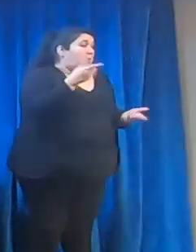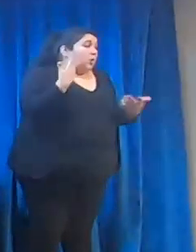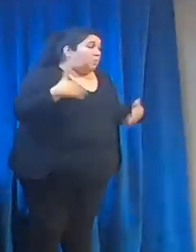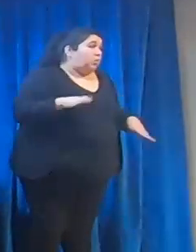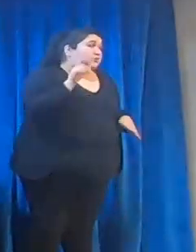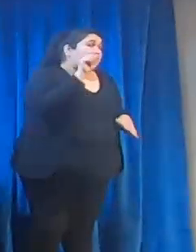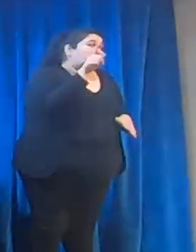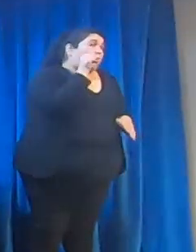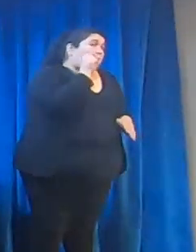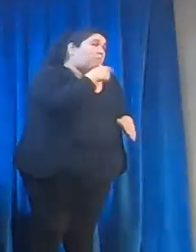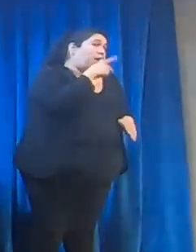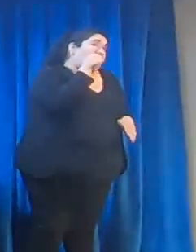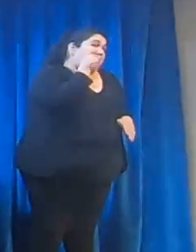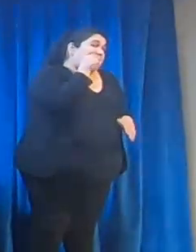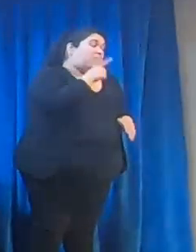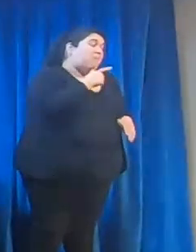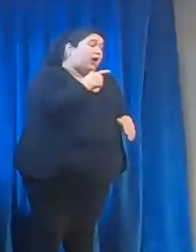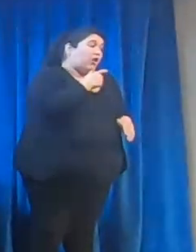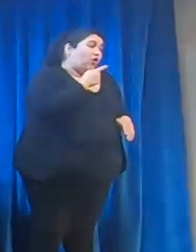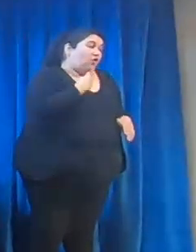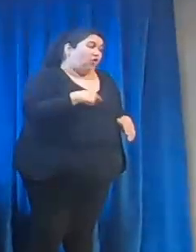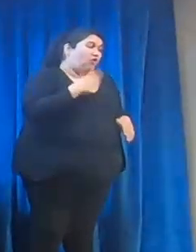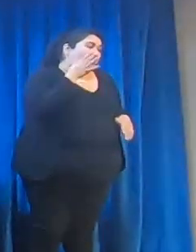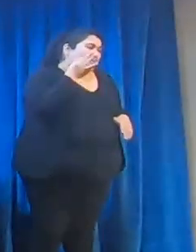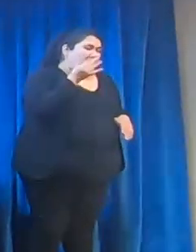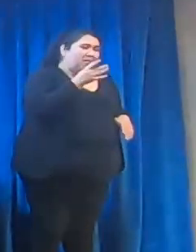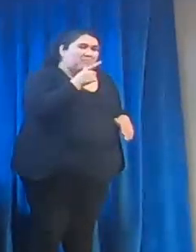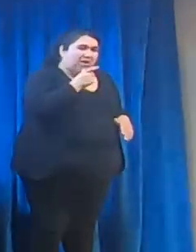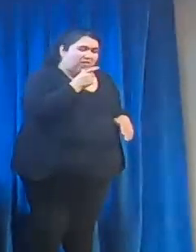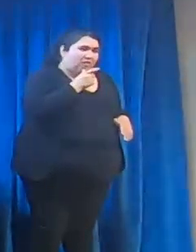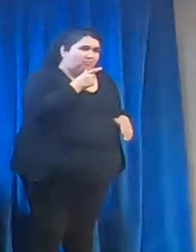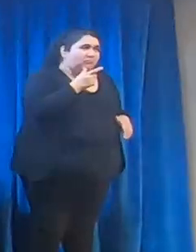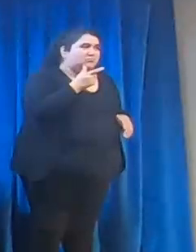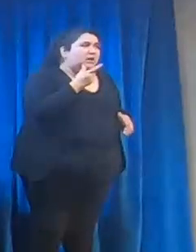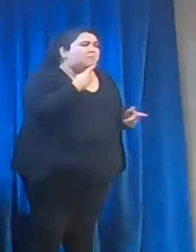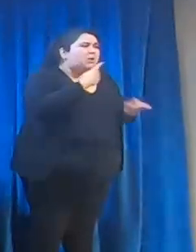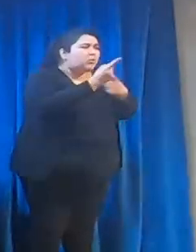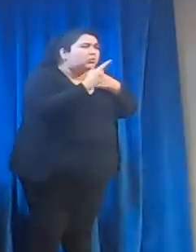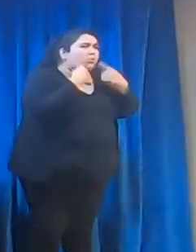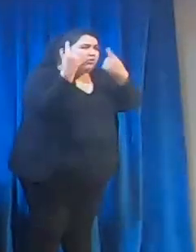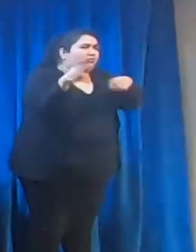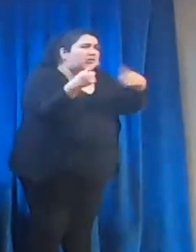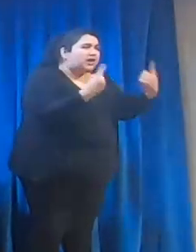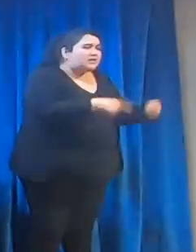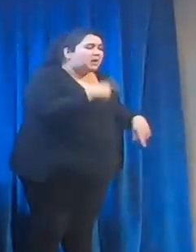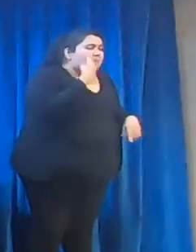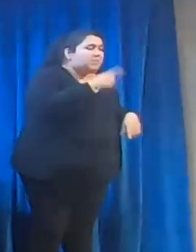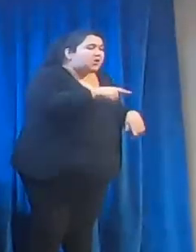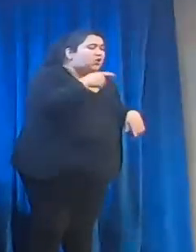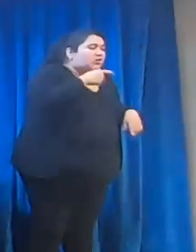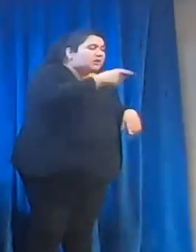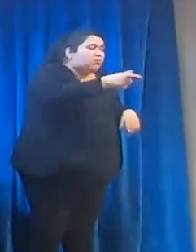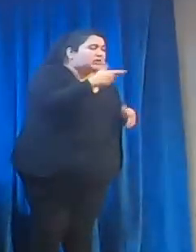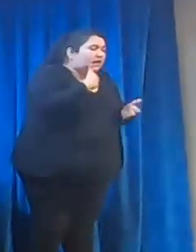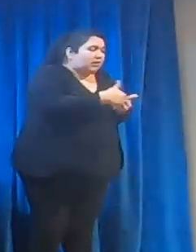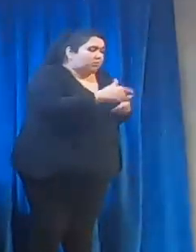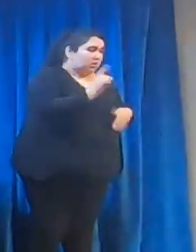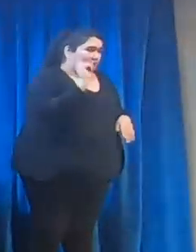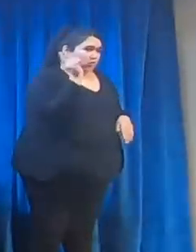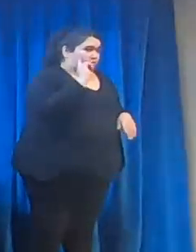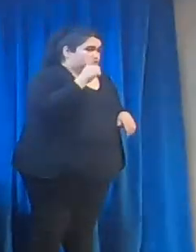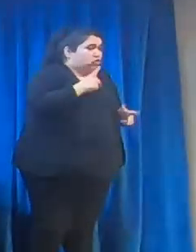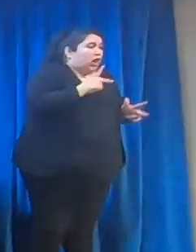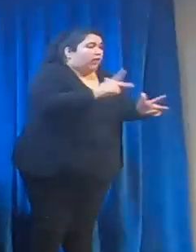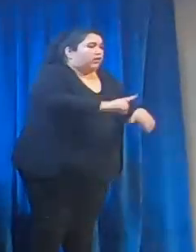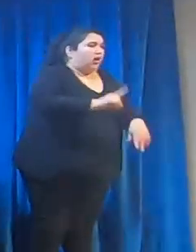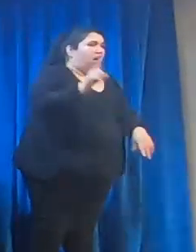los papás son marrones? O sea, la pregunta por la diferencia existe, pero la respuesta no fue discriminatoria. Yo no le enseñé, no le dije,